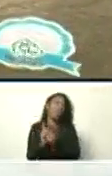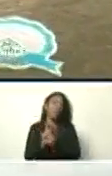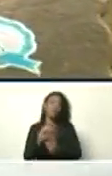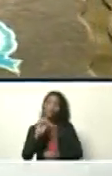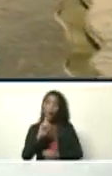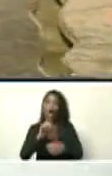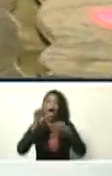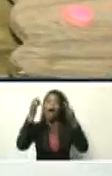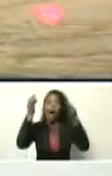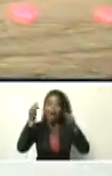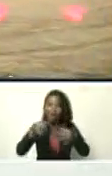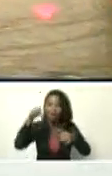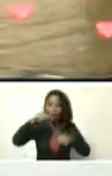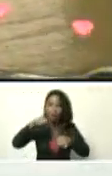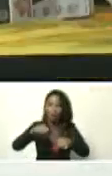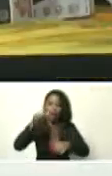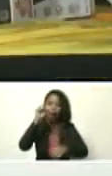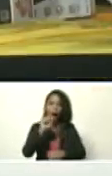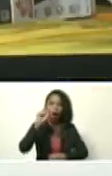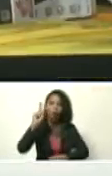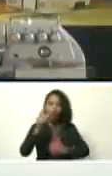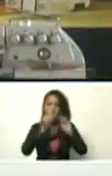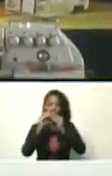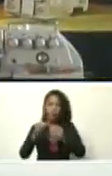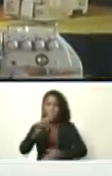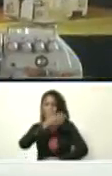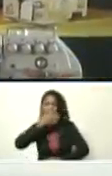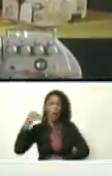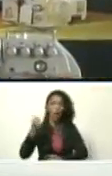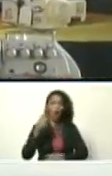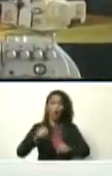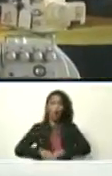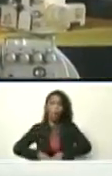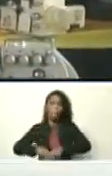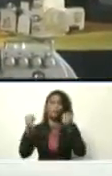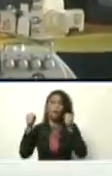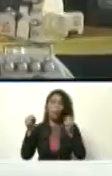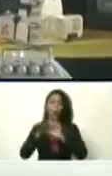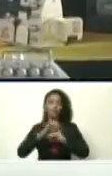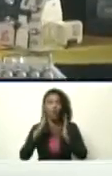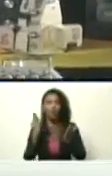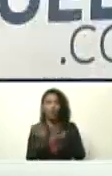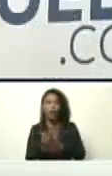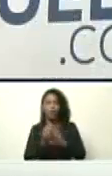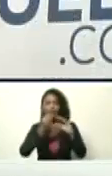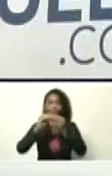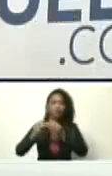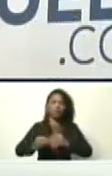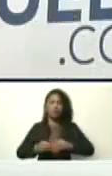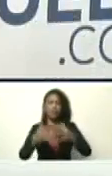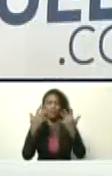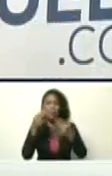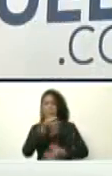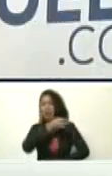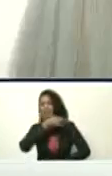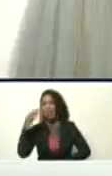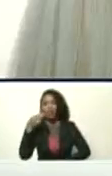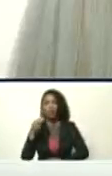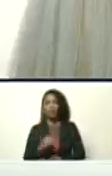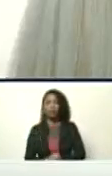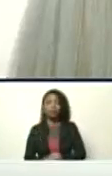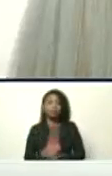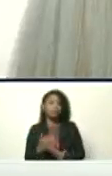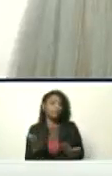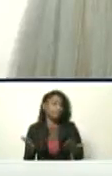es calidad a uno. Rompemos los estándares mundiales de calidad. Y